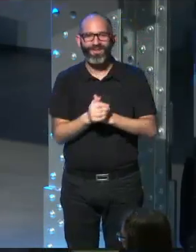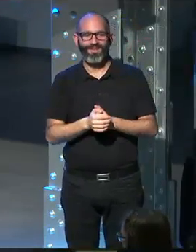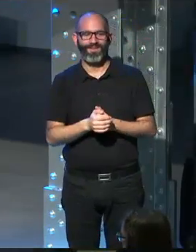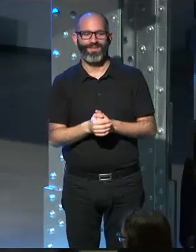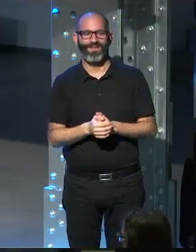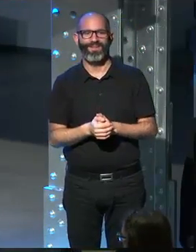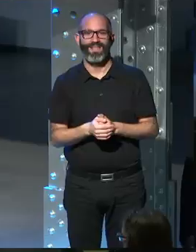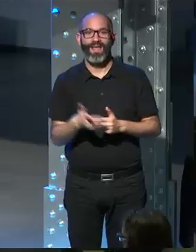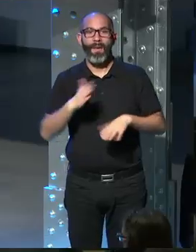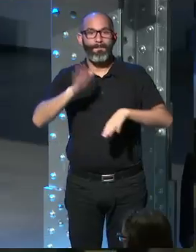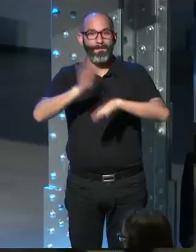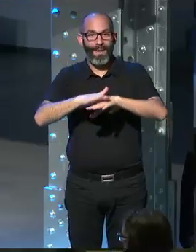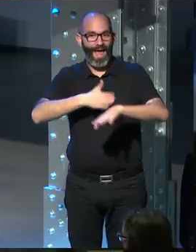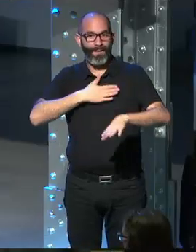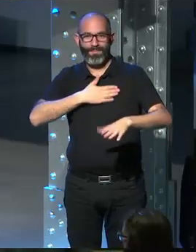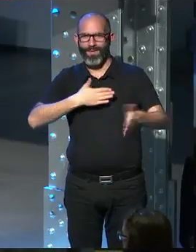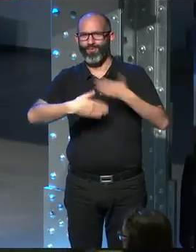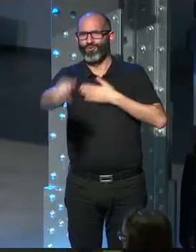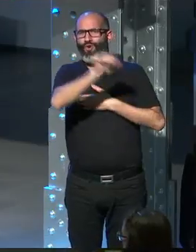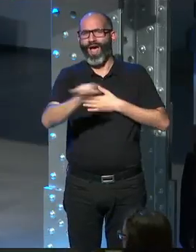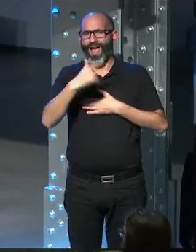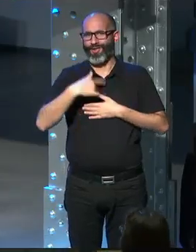unos años para mí va a ser totalmente legítimo. Sí,